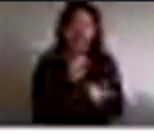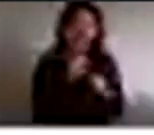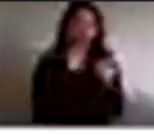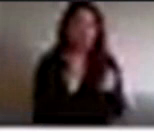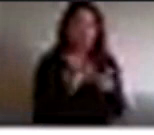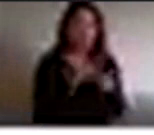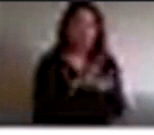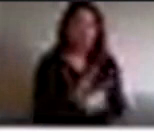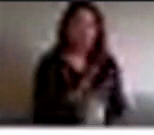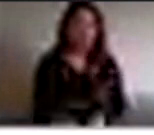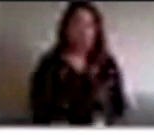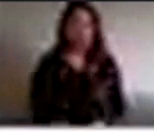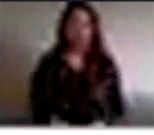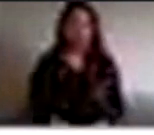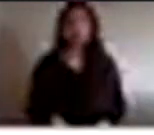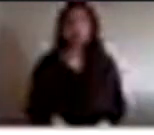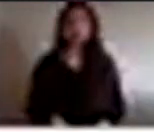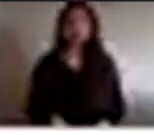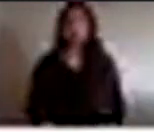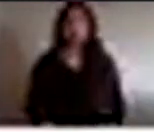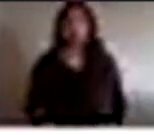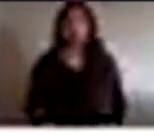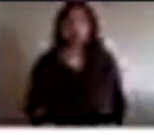¿Y Constanza?